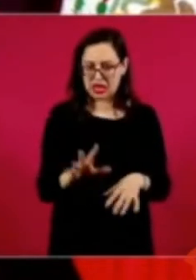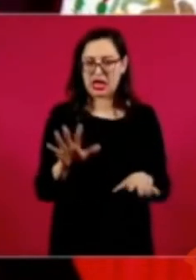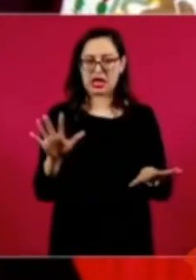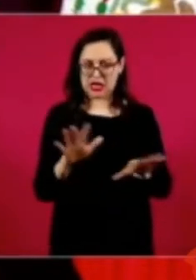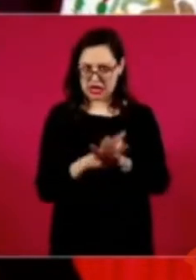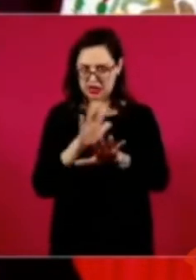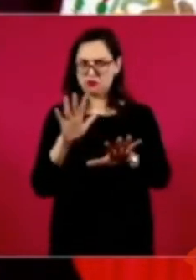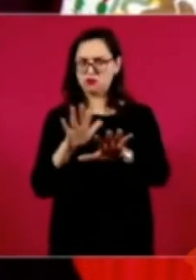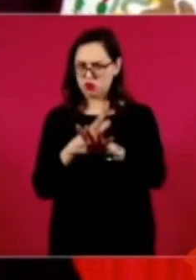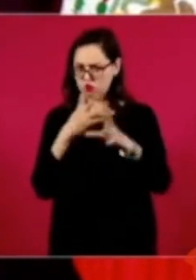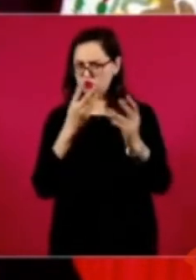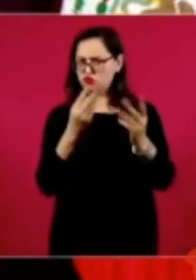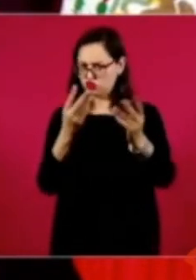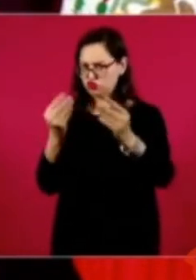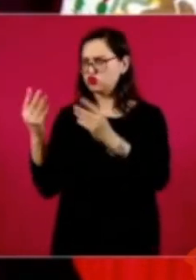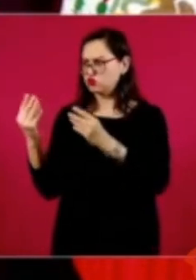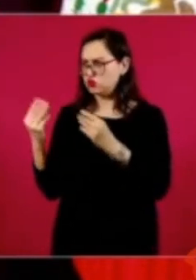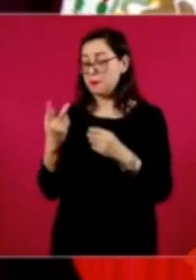con eso.